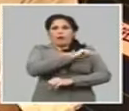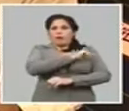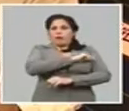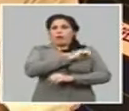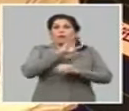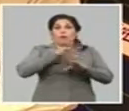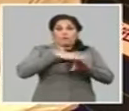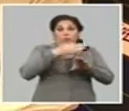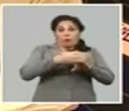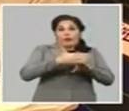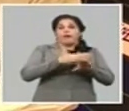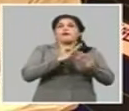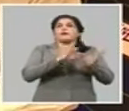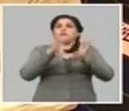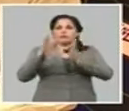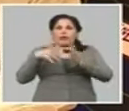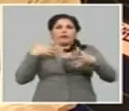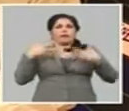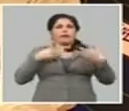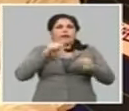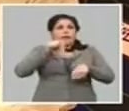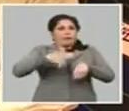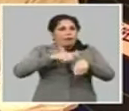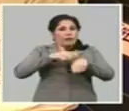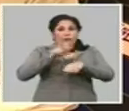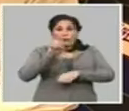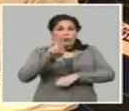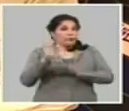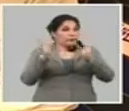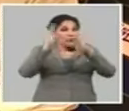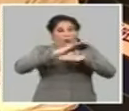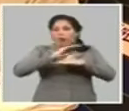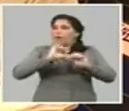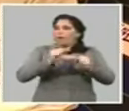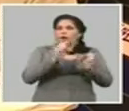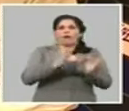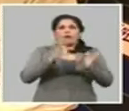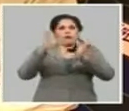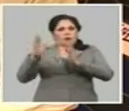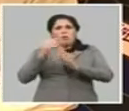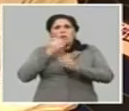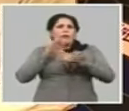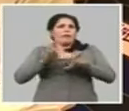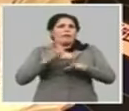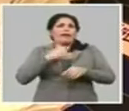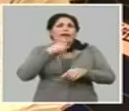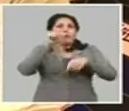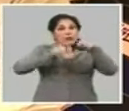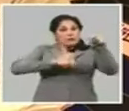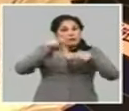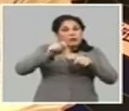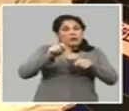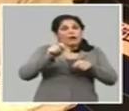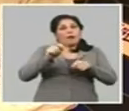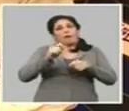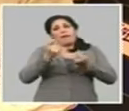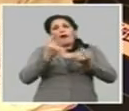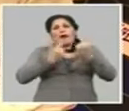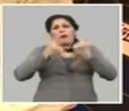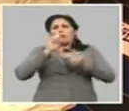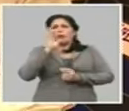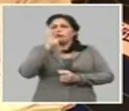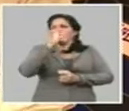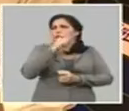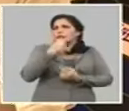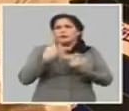postergando aquellas actividades que en estos momentos podían esperar la cirugía que podría ser desplazada a